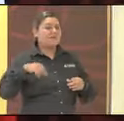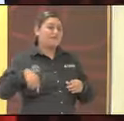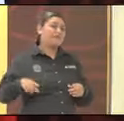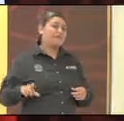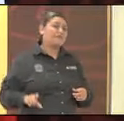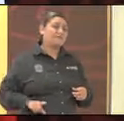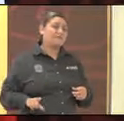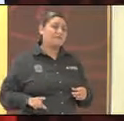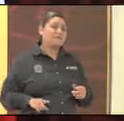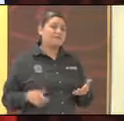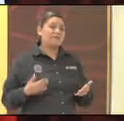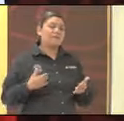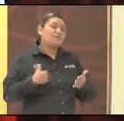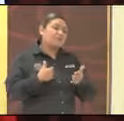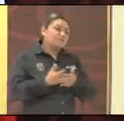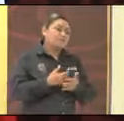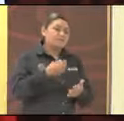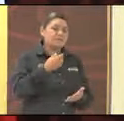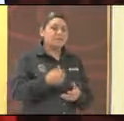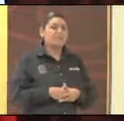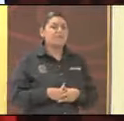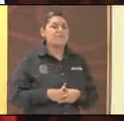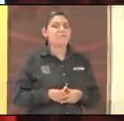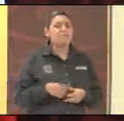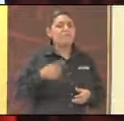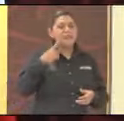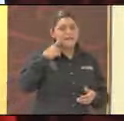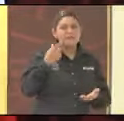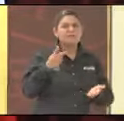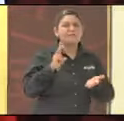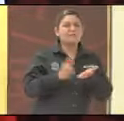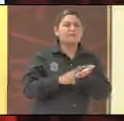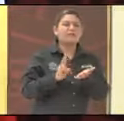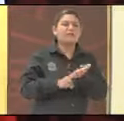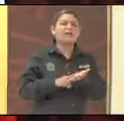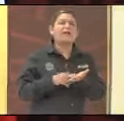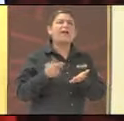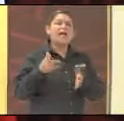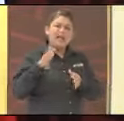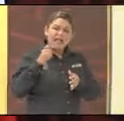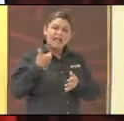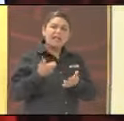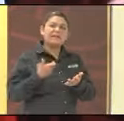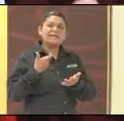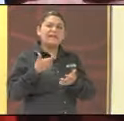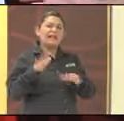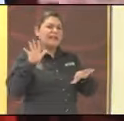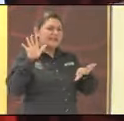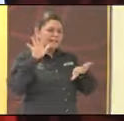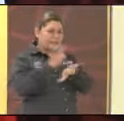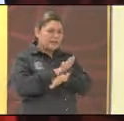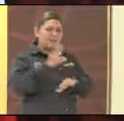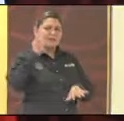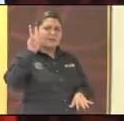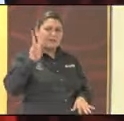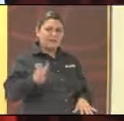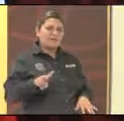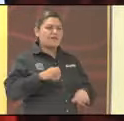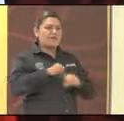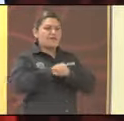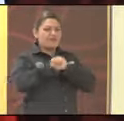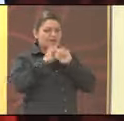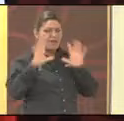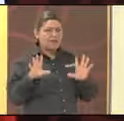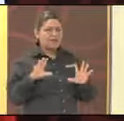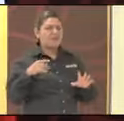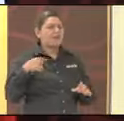riesgos, nos asumimos, le apostamos al cambio verdadero. ¡Claro que es así! Yo toda mi